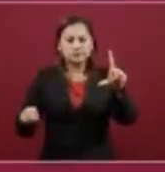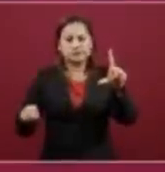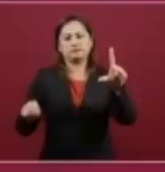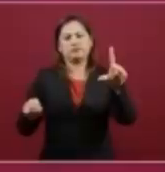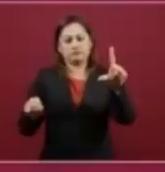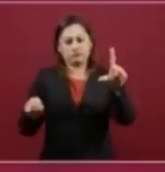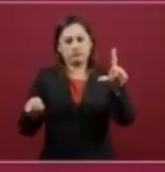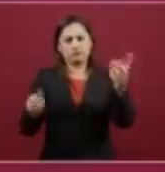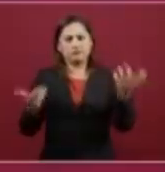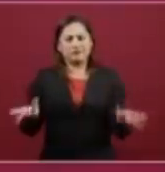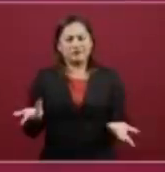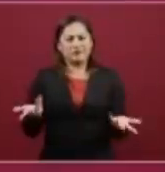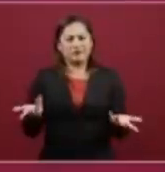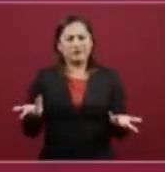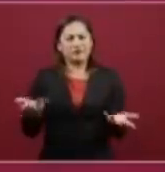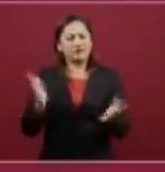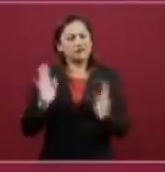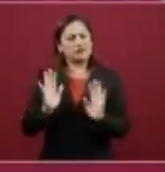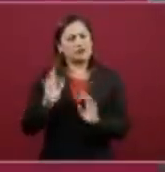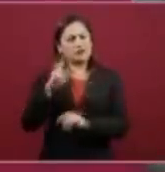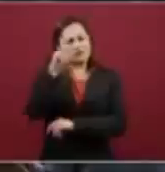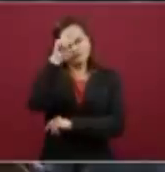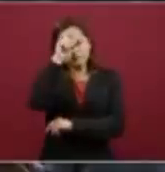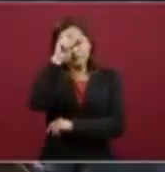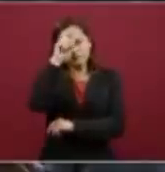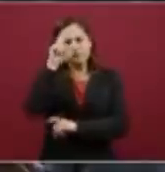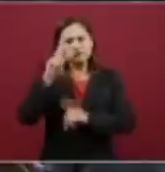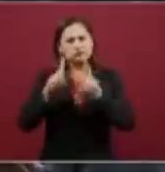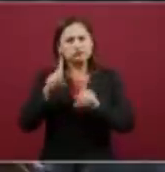Entonces, la pregunta es, ¿y a qué se dedica